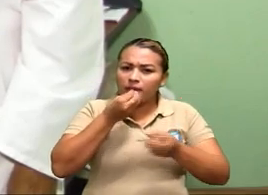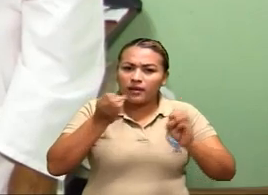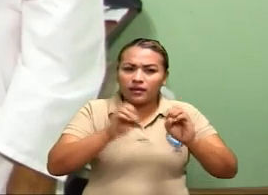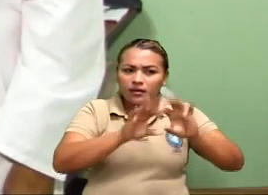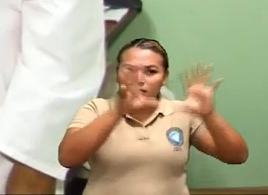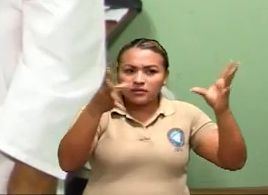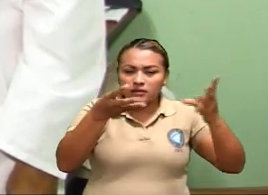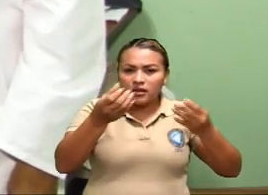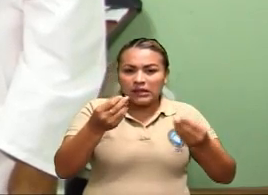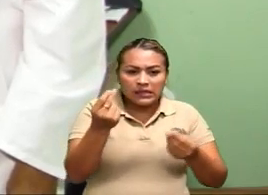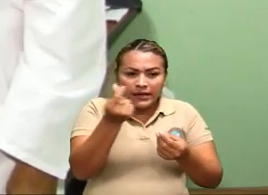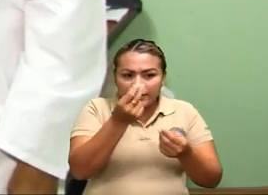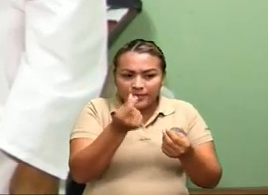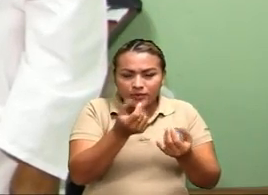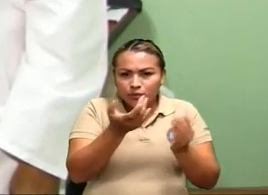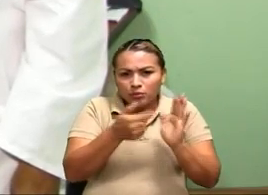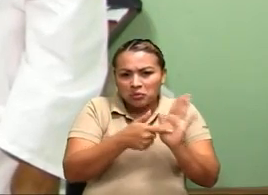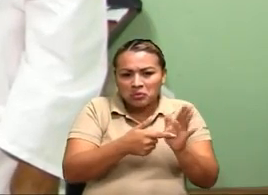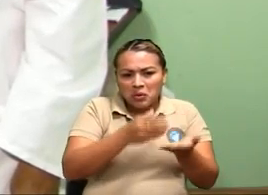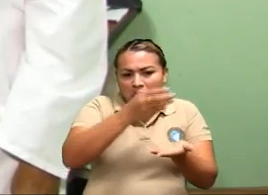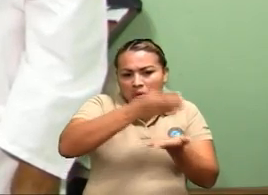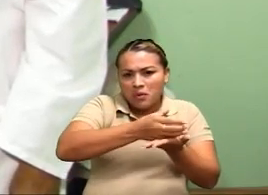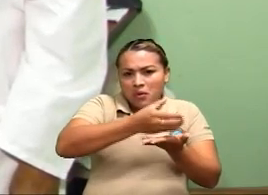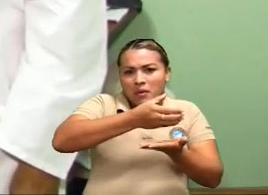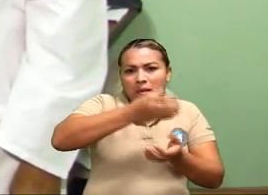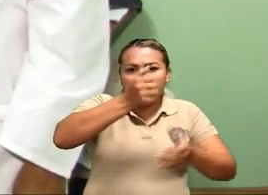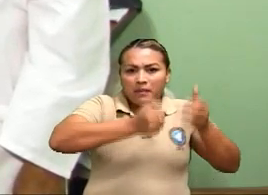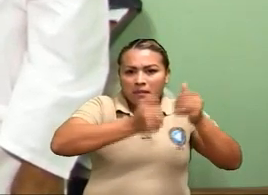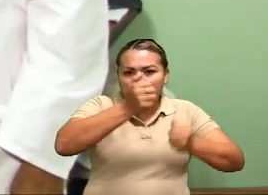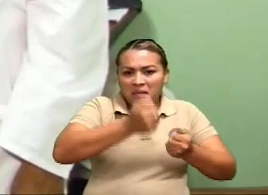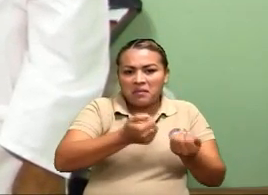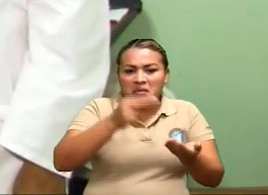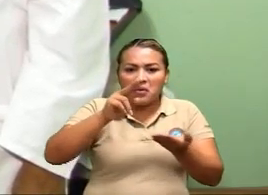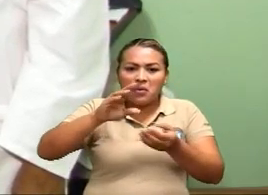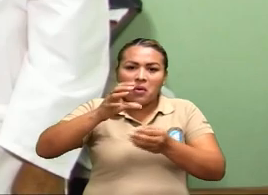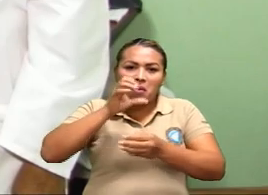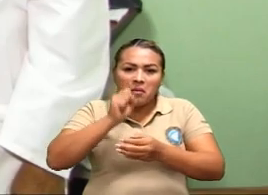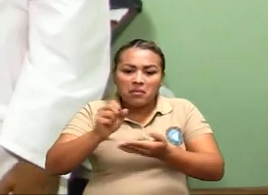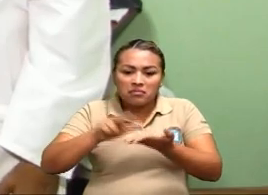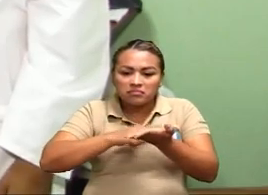ligero, y se toma un vasito de leche con un pan y mantequilla,